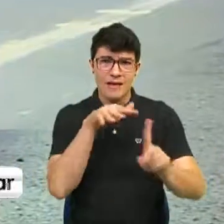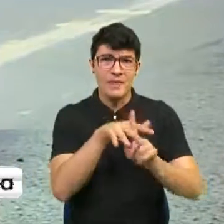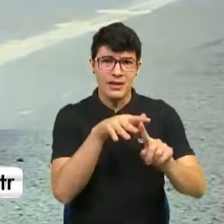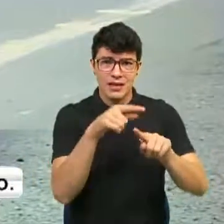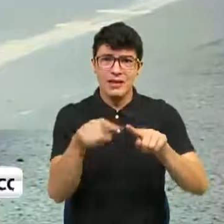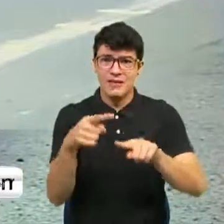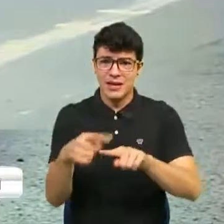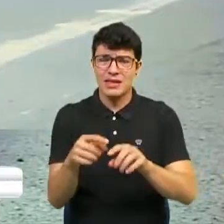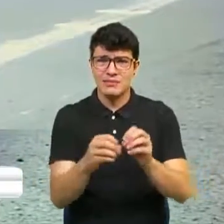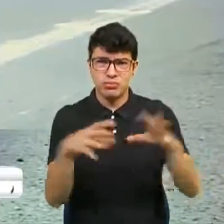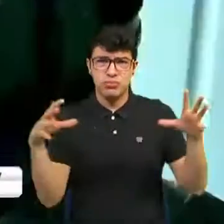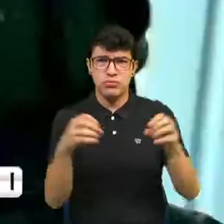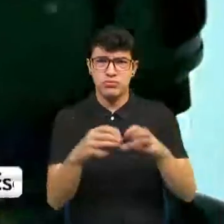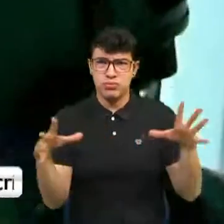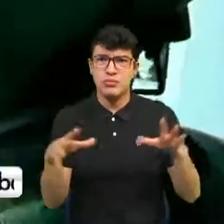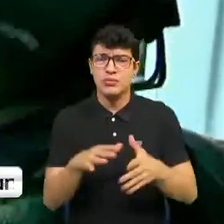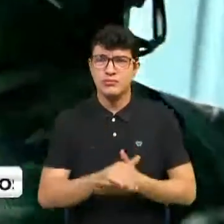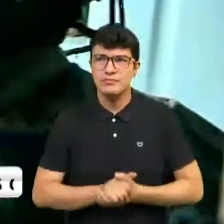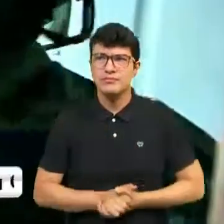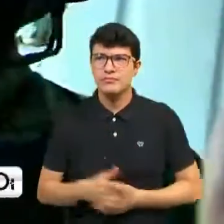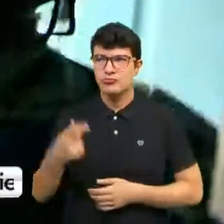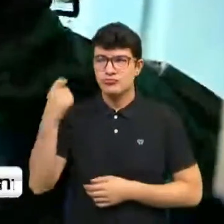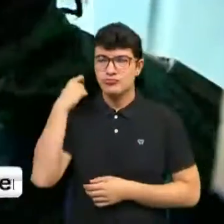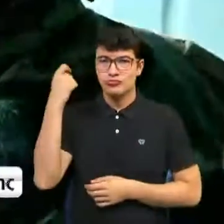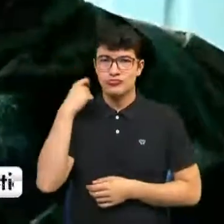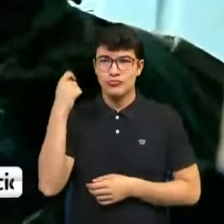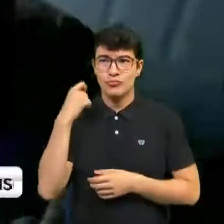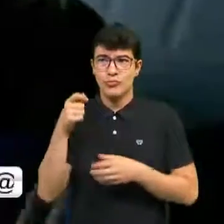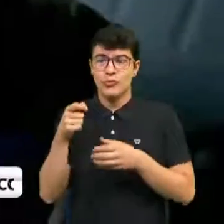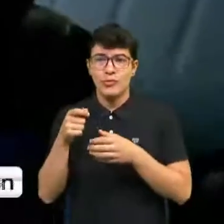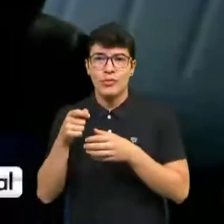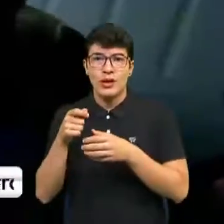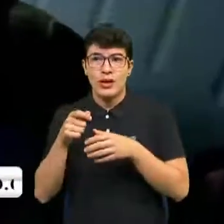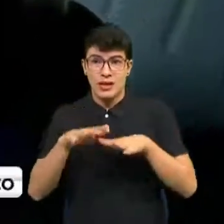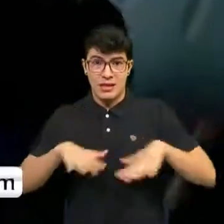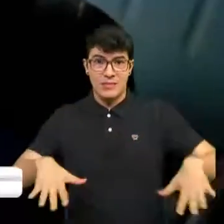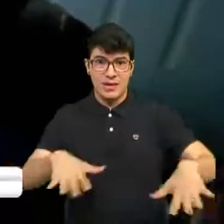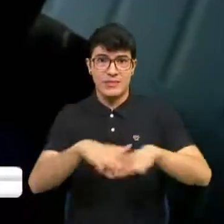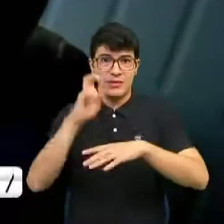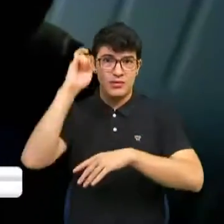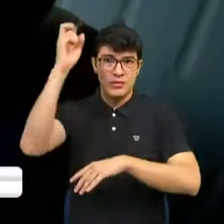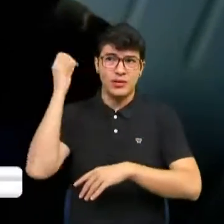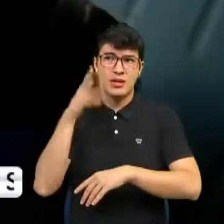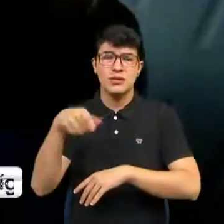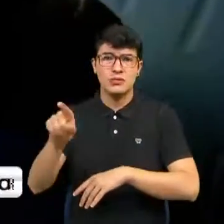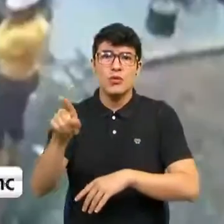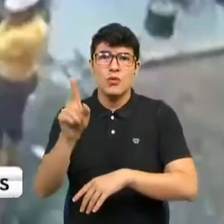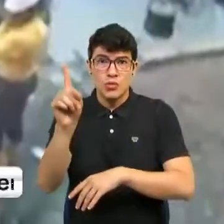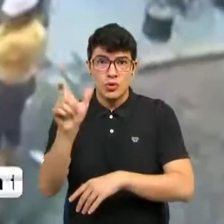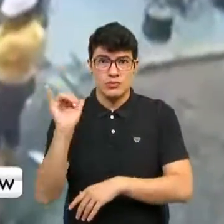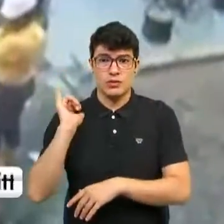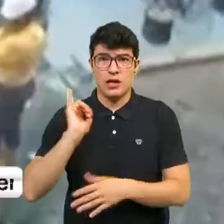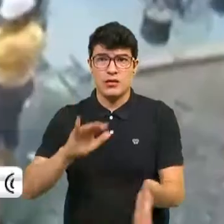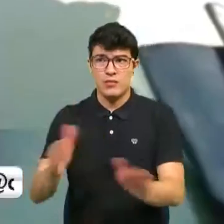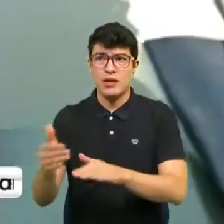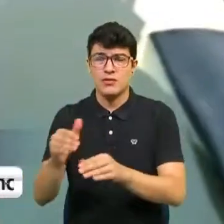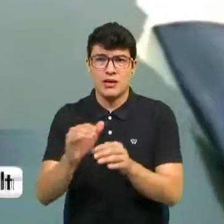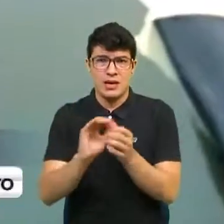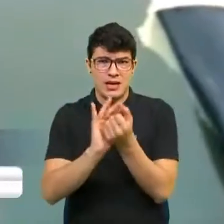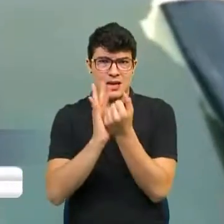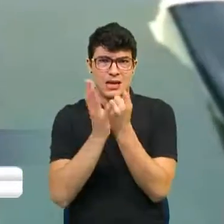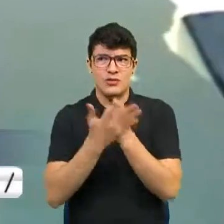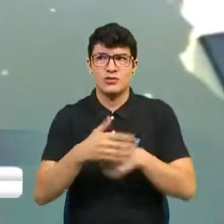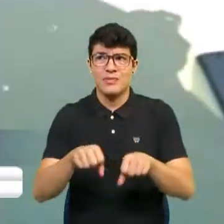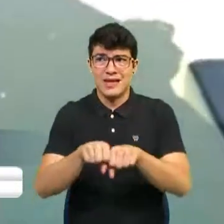atentados terroristas pues recientemente el departamento ha sido blanco de hechos violentos en el que un soldado fue asesinado y el ecosistema sufrió